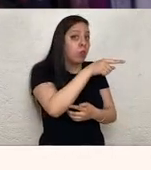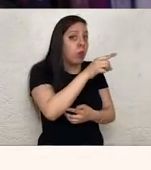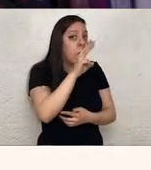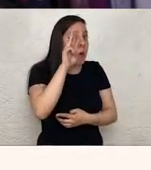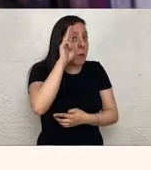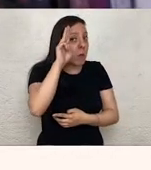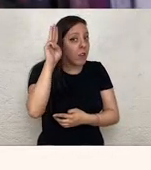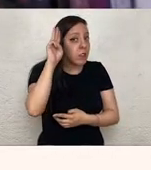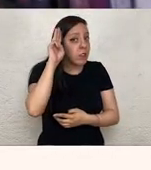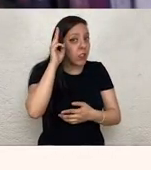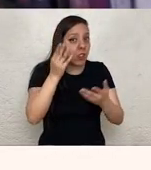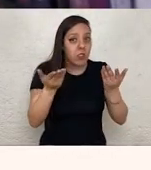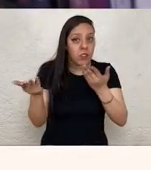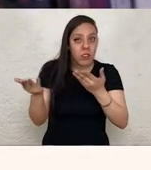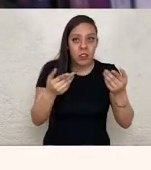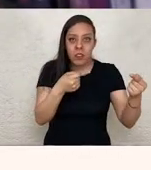estallara.